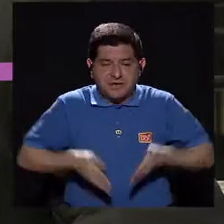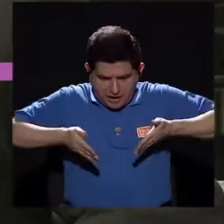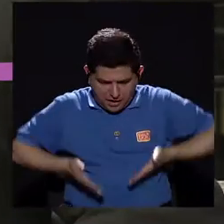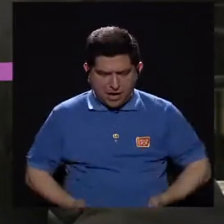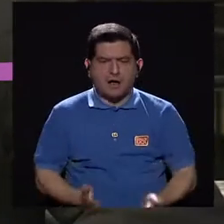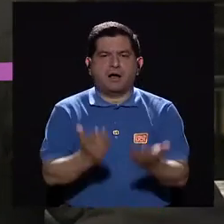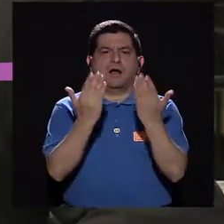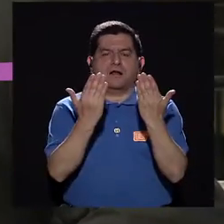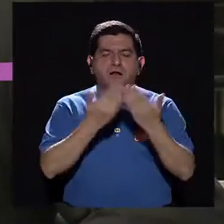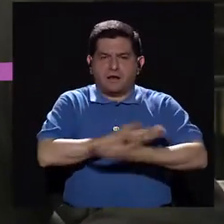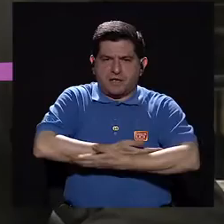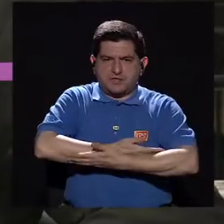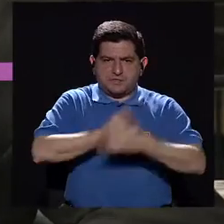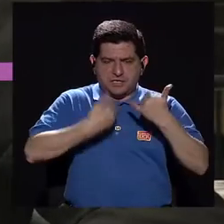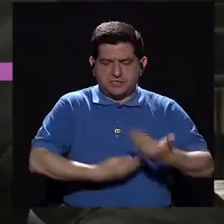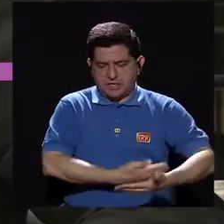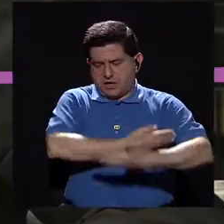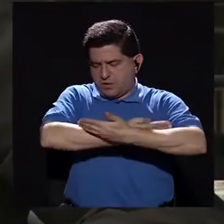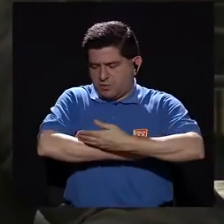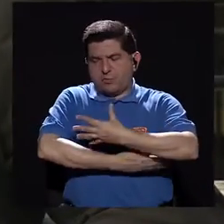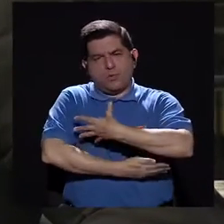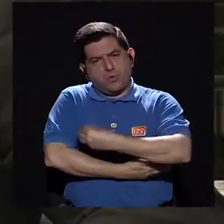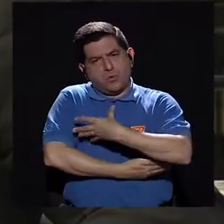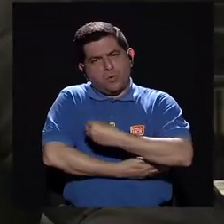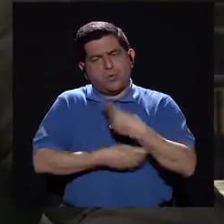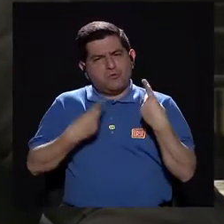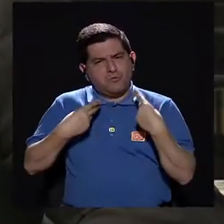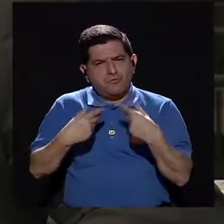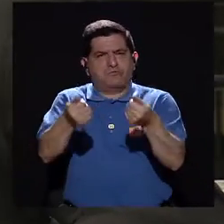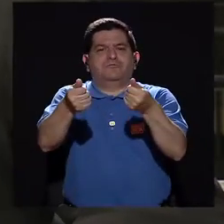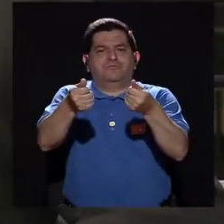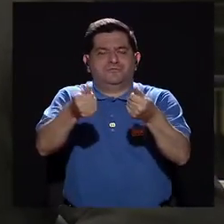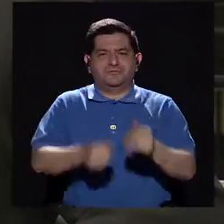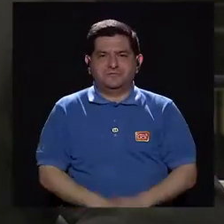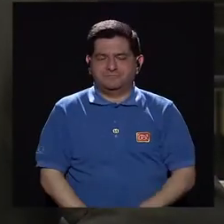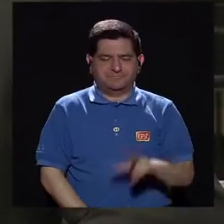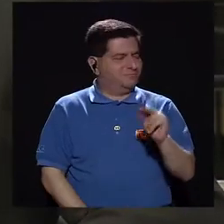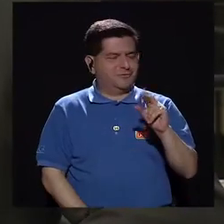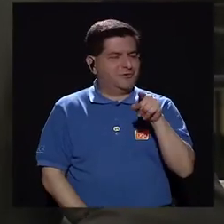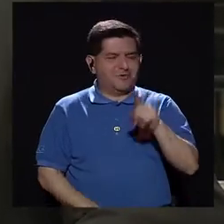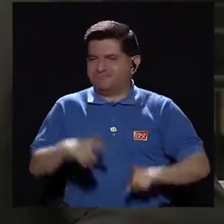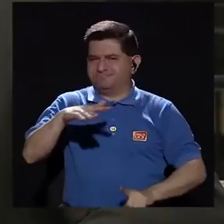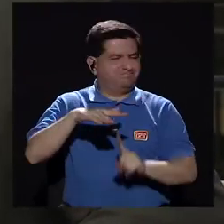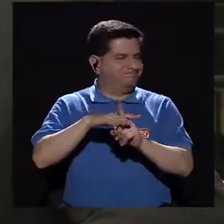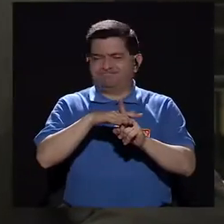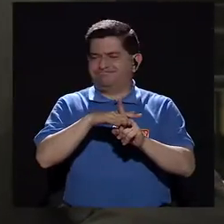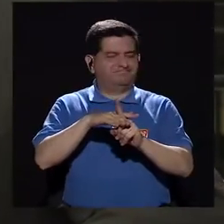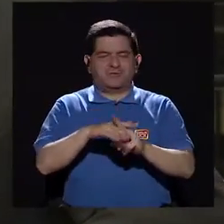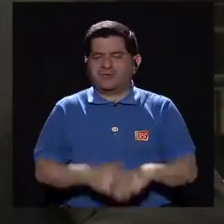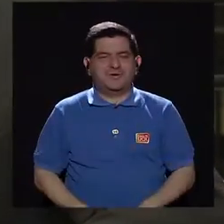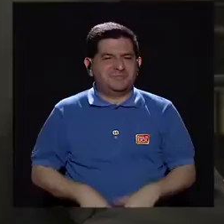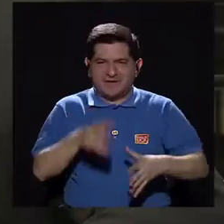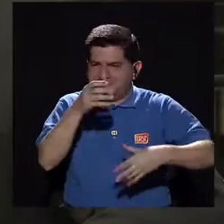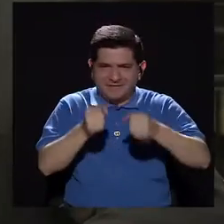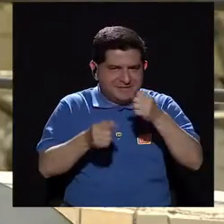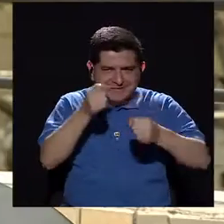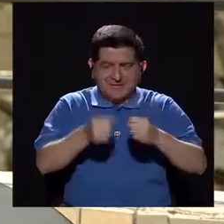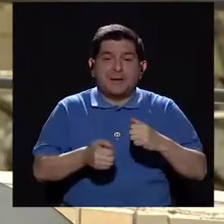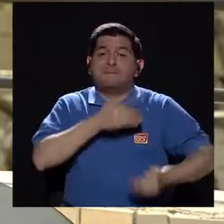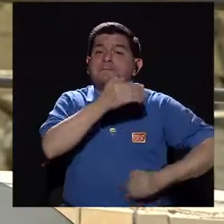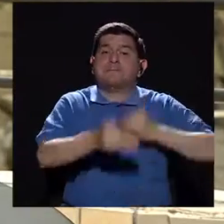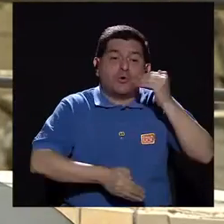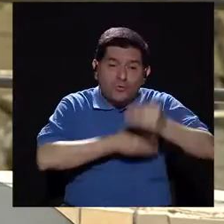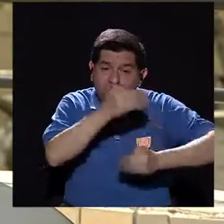que naciendo el bebé, poniéndolo a mamar y que la leche va a salir libremente. Y eso no es una realidad. La